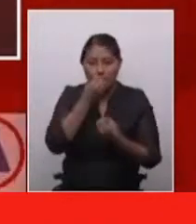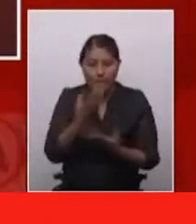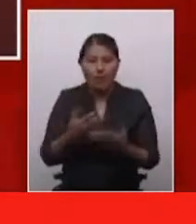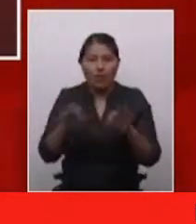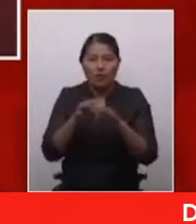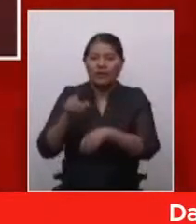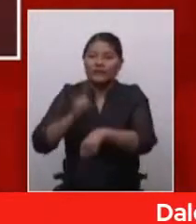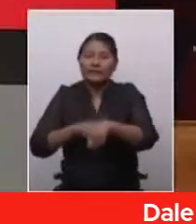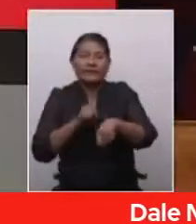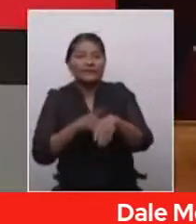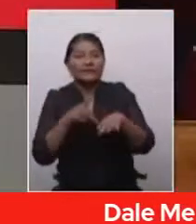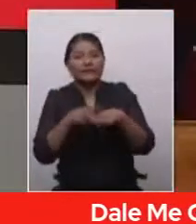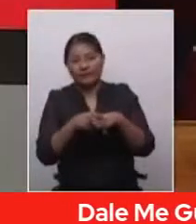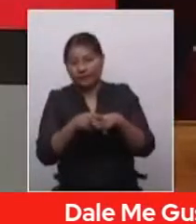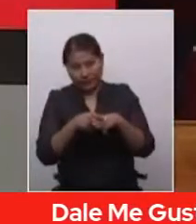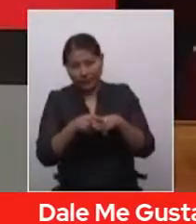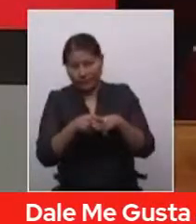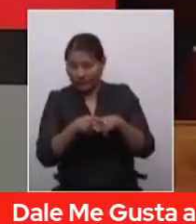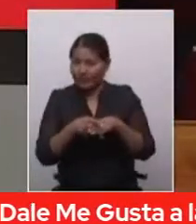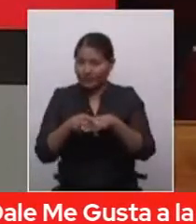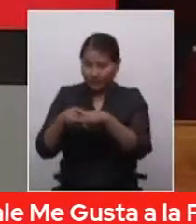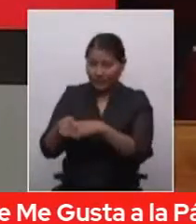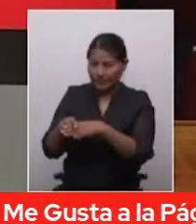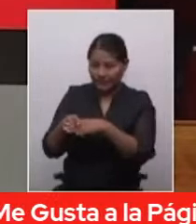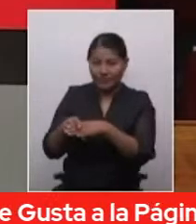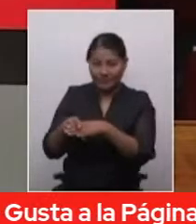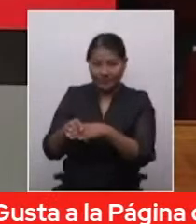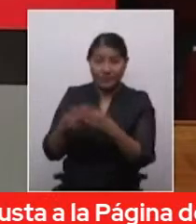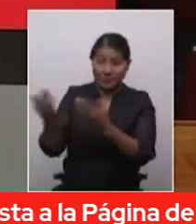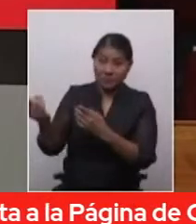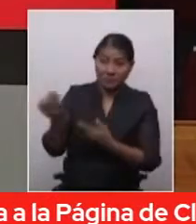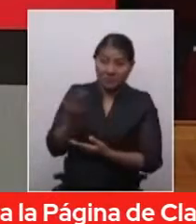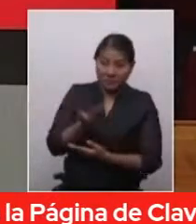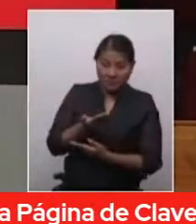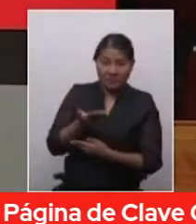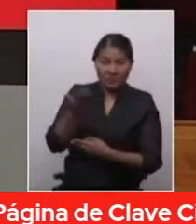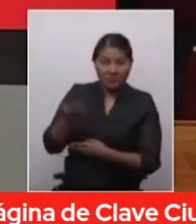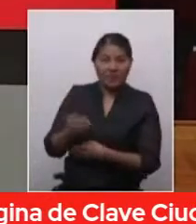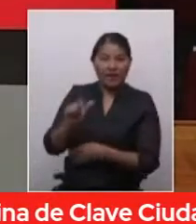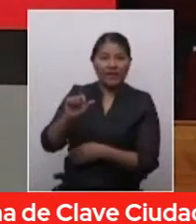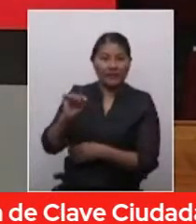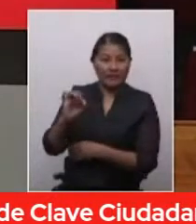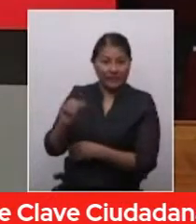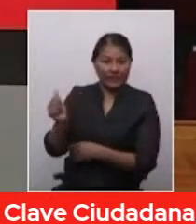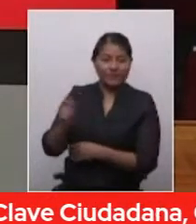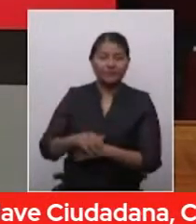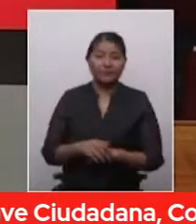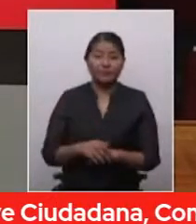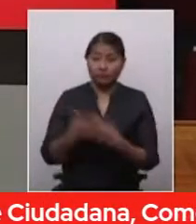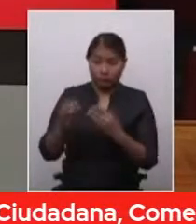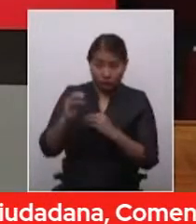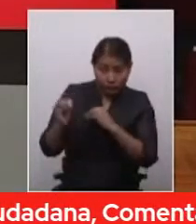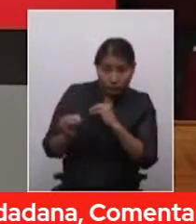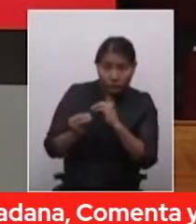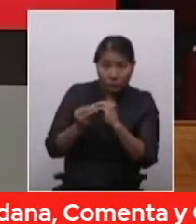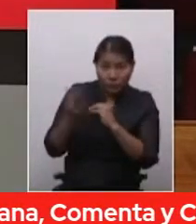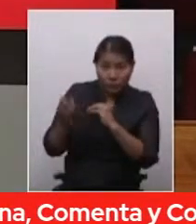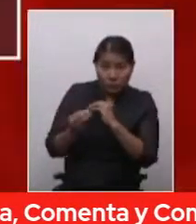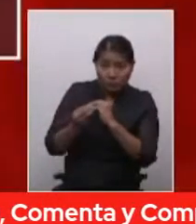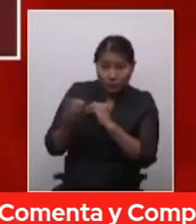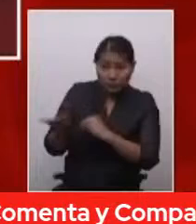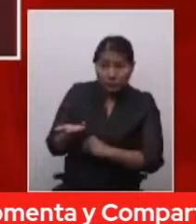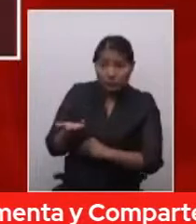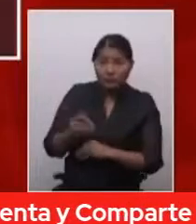violento, tiempo, increíble que existe. Tiempo, candidato. Su turno, candidato Alegría. Puede seguir agotando su bolsa de minutos.